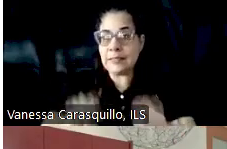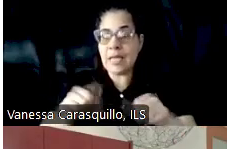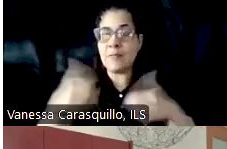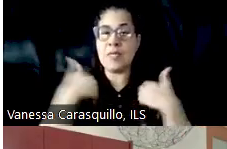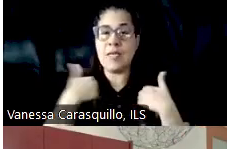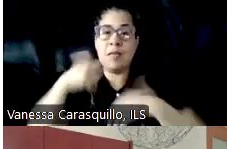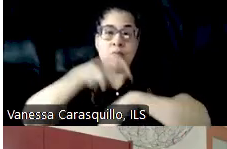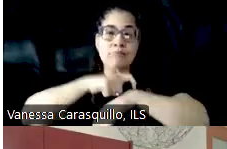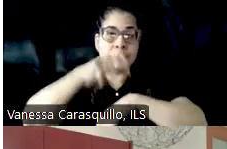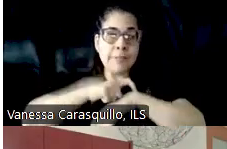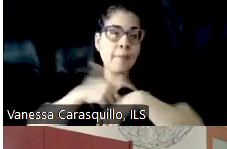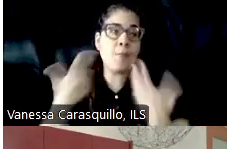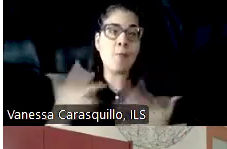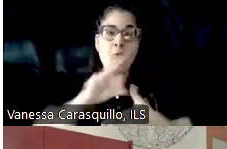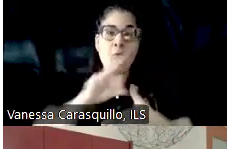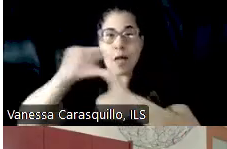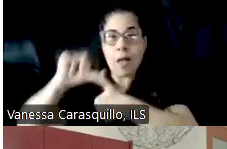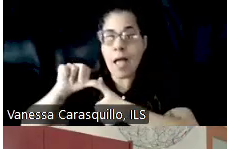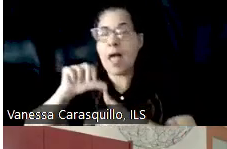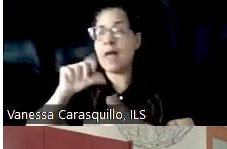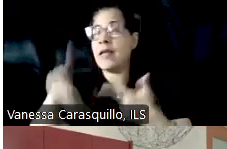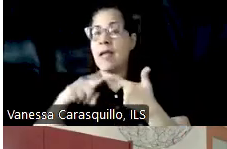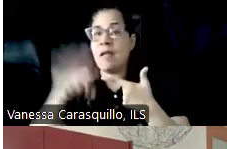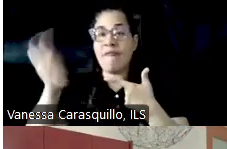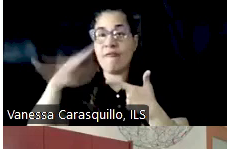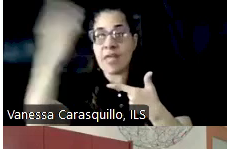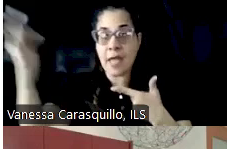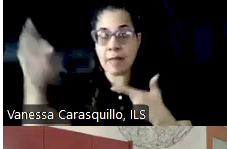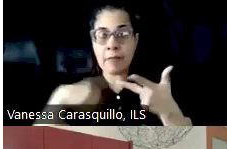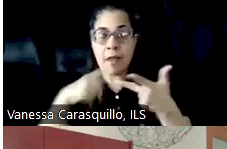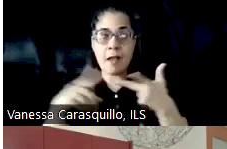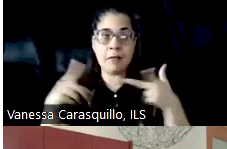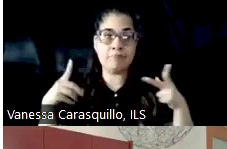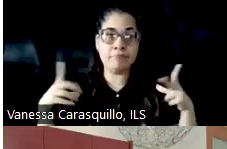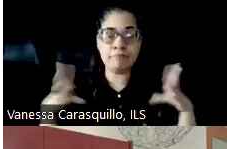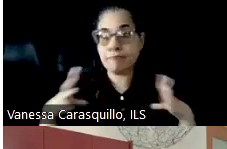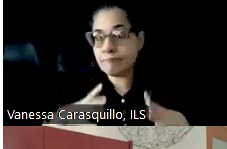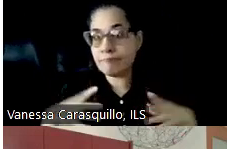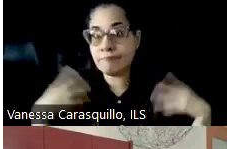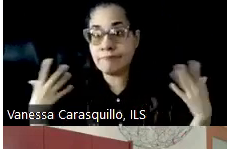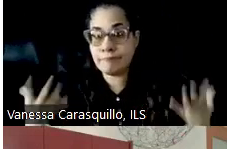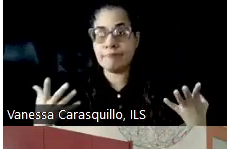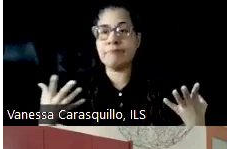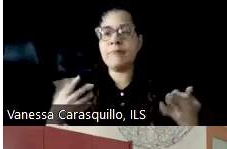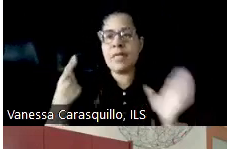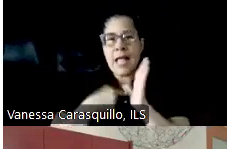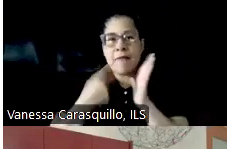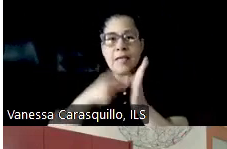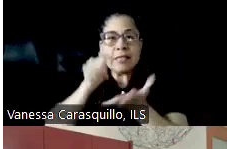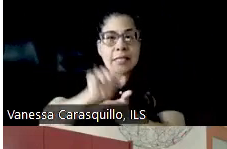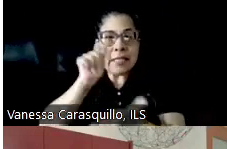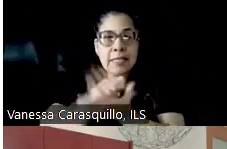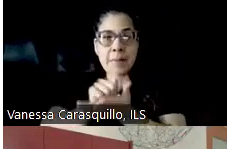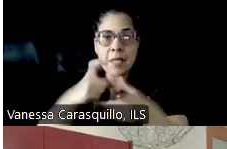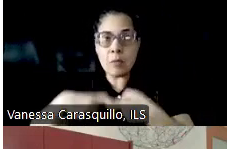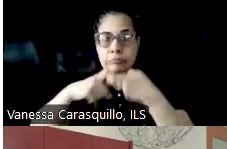donde tenemos épocas de fiestas, donde tenemos vacaciones. Así que muchas veces estos tratamientos se interrumpen por todo esto y